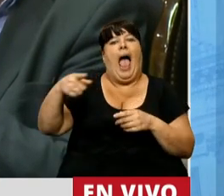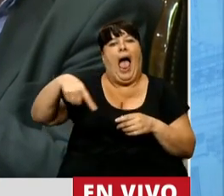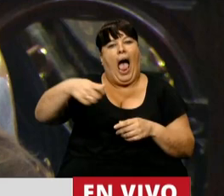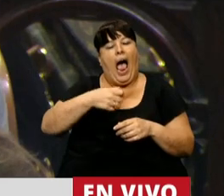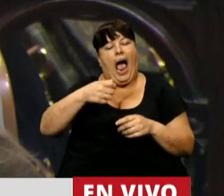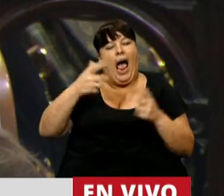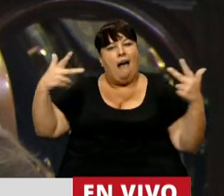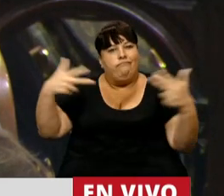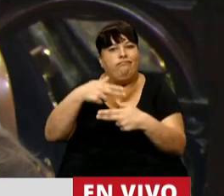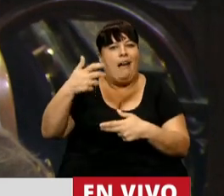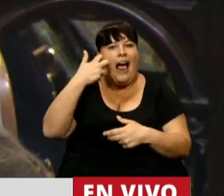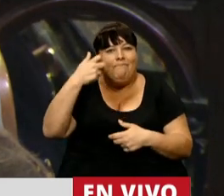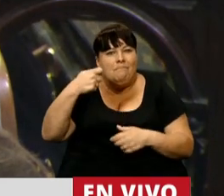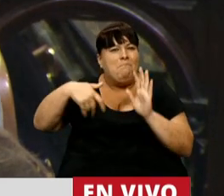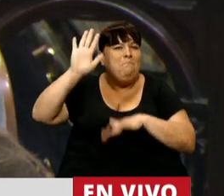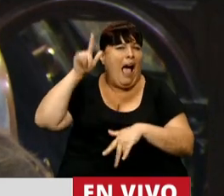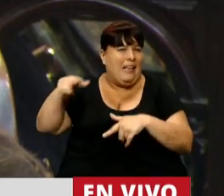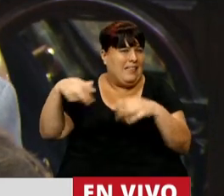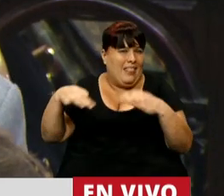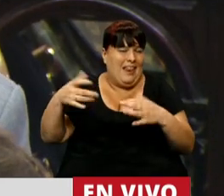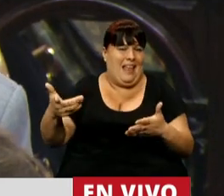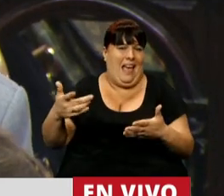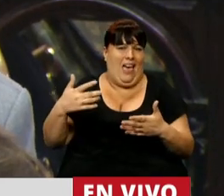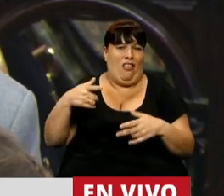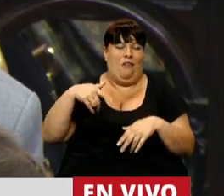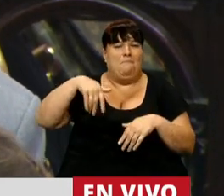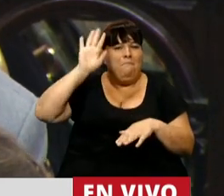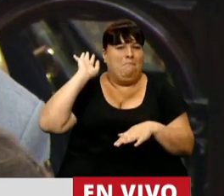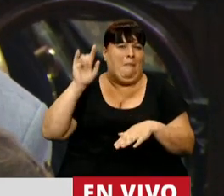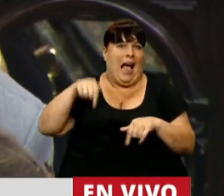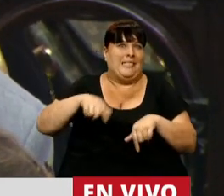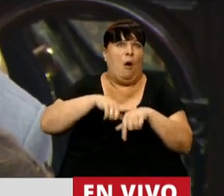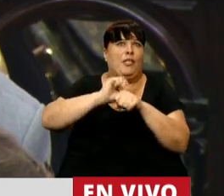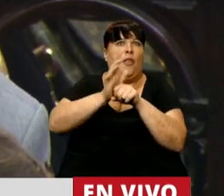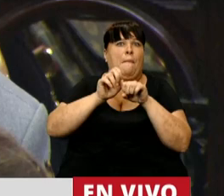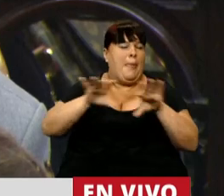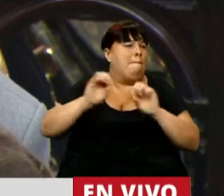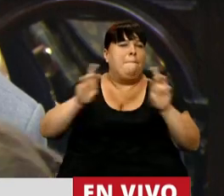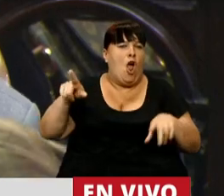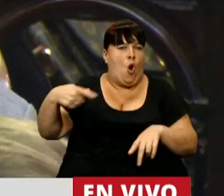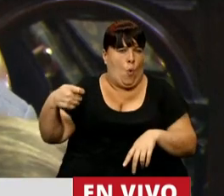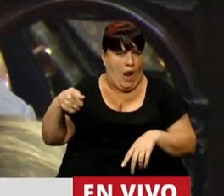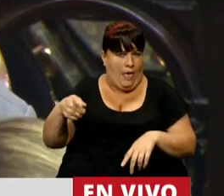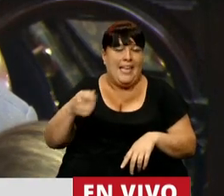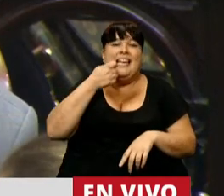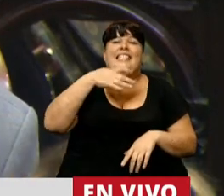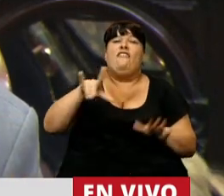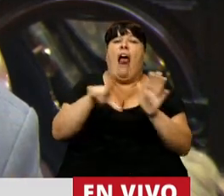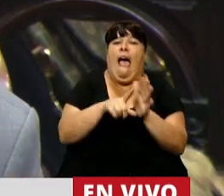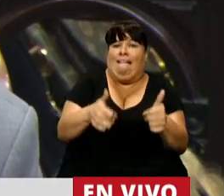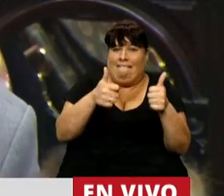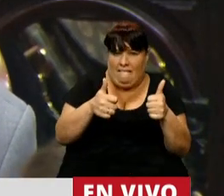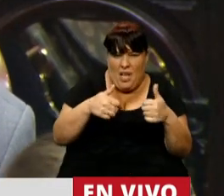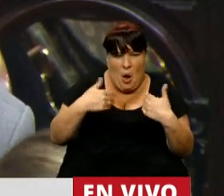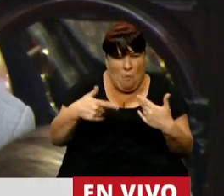adultos mayores, al sector más vulnerable y mucho más en la actual pandemia. Si esta ley fuera tan buena,